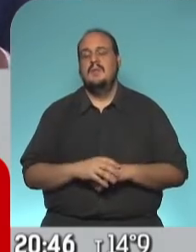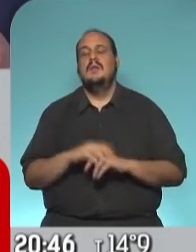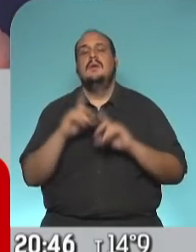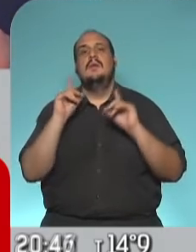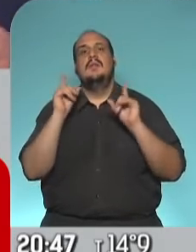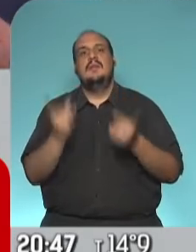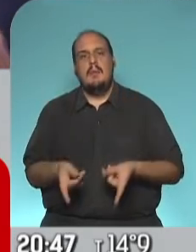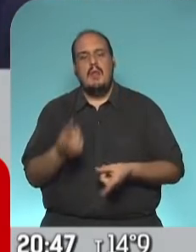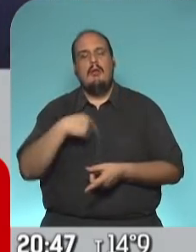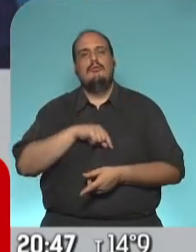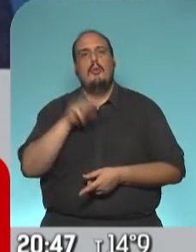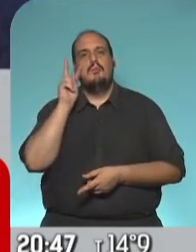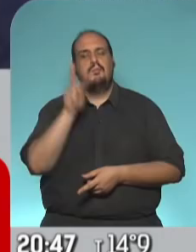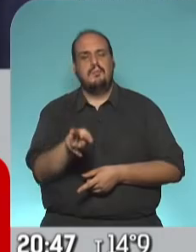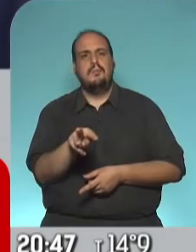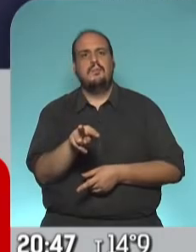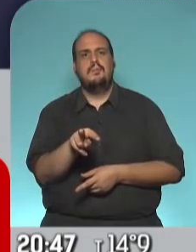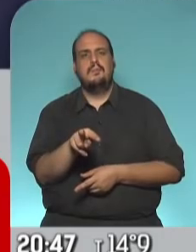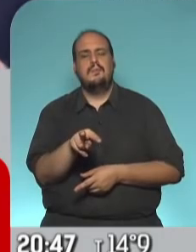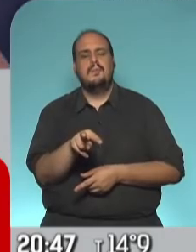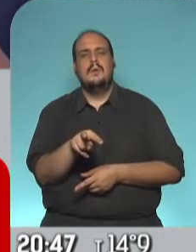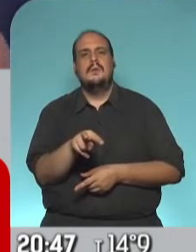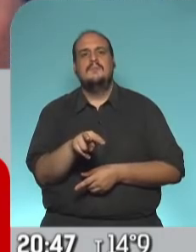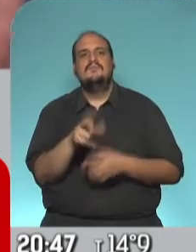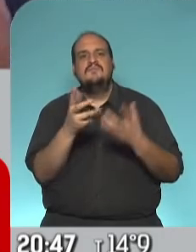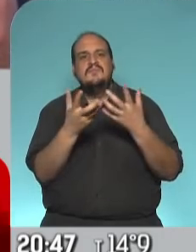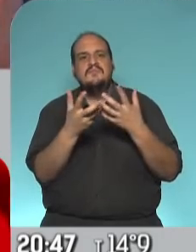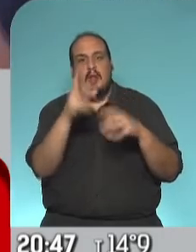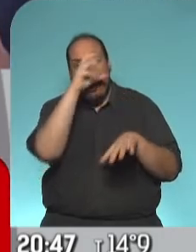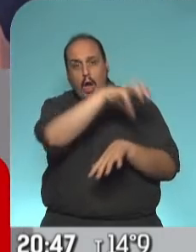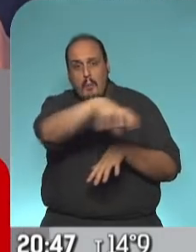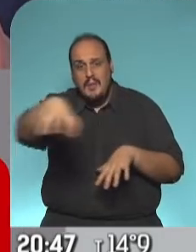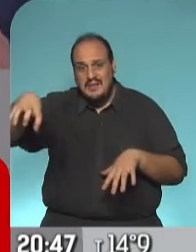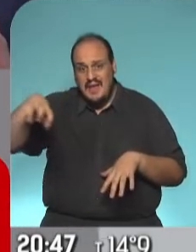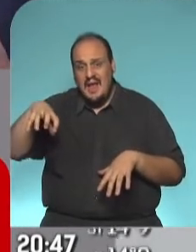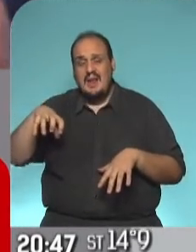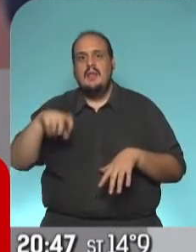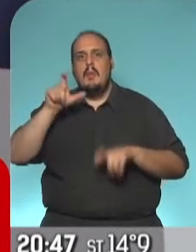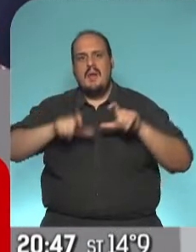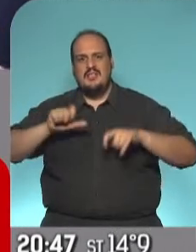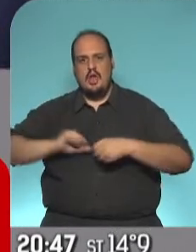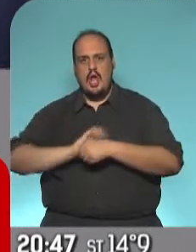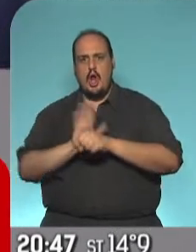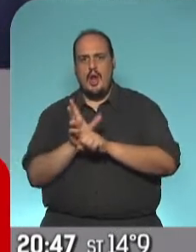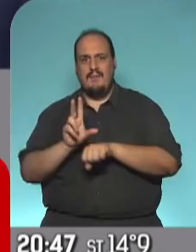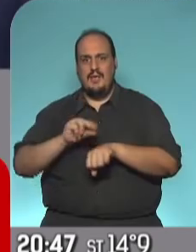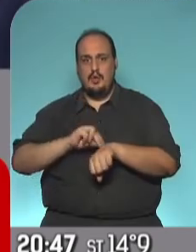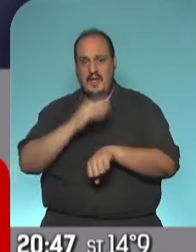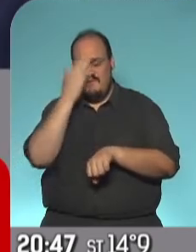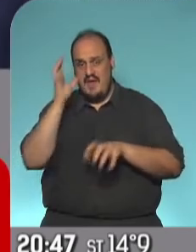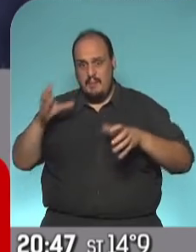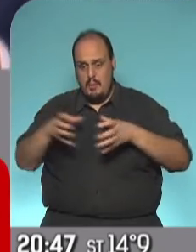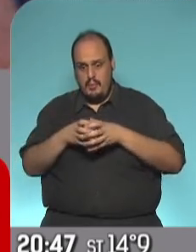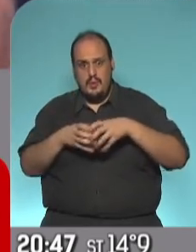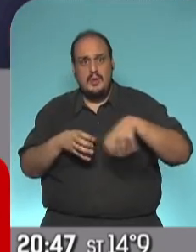que observamos es que la capacidad del sistema de atención genera que la tasa de letalidad también se vaya